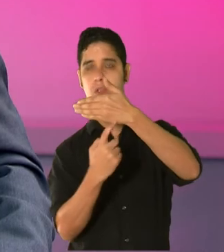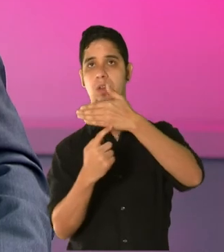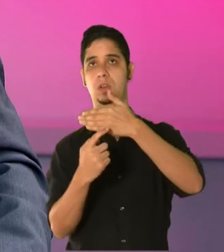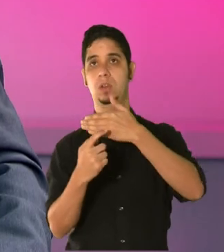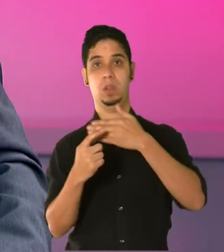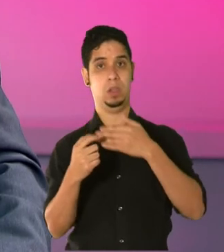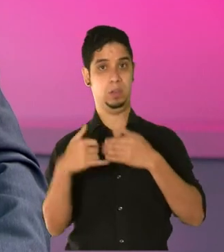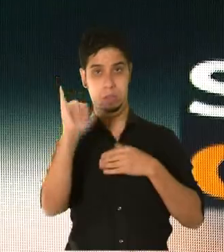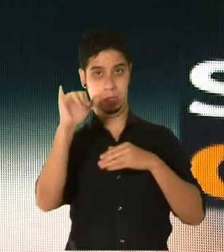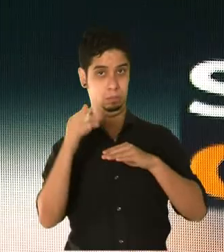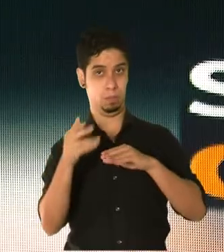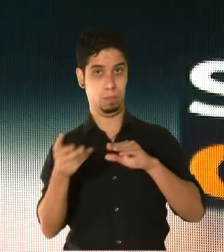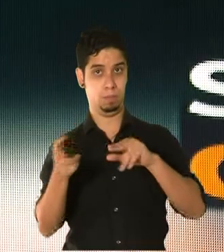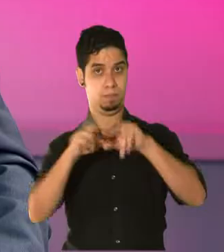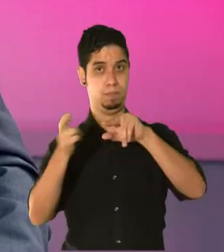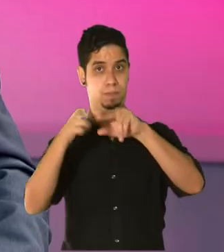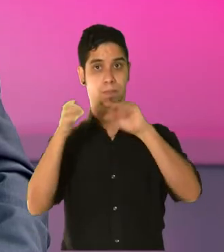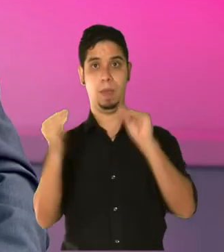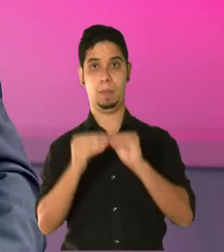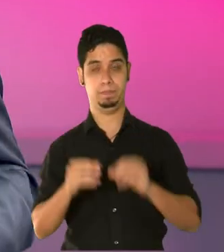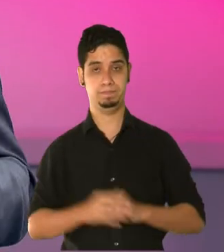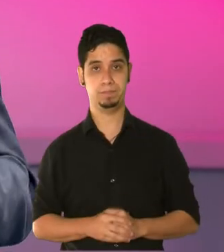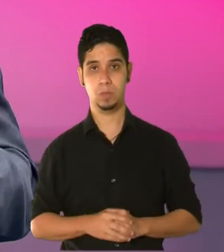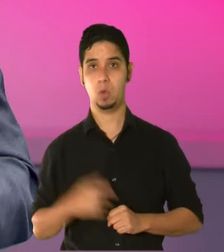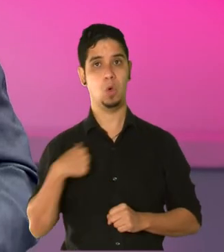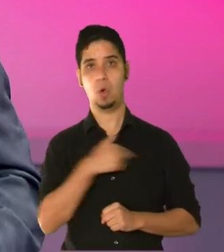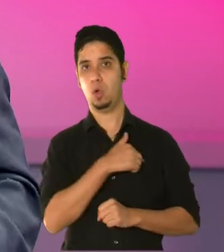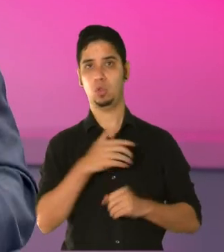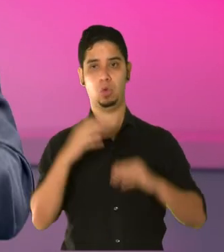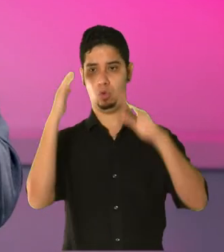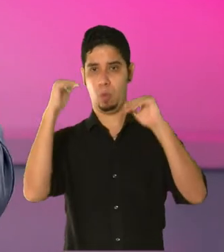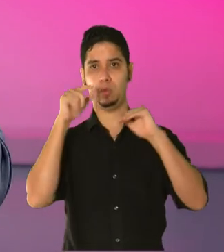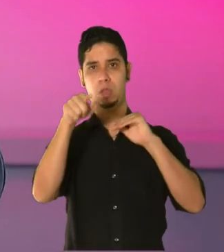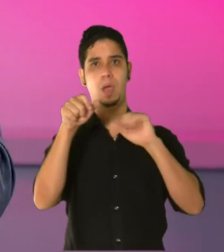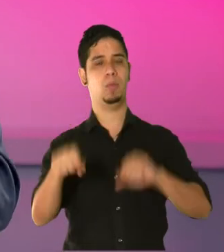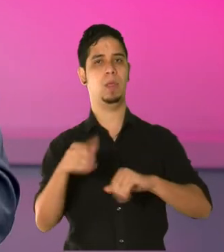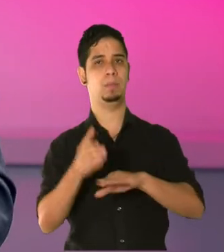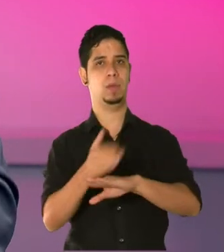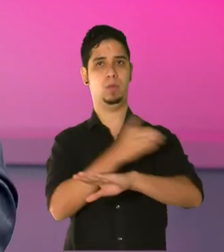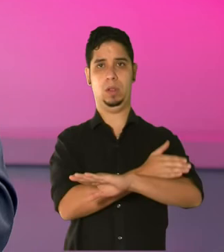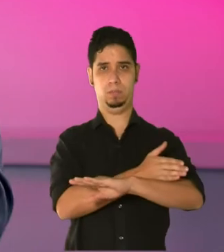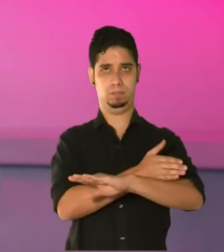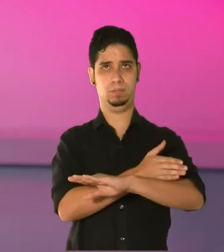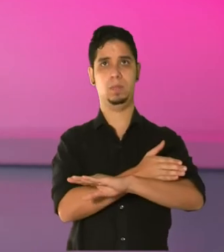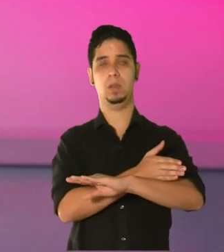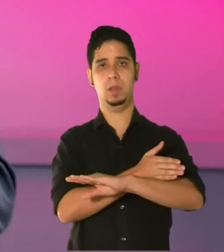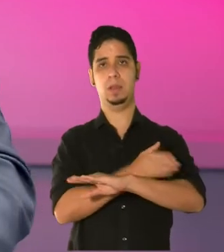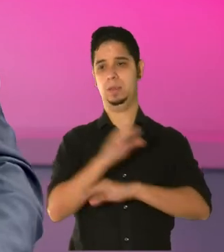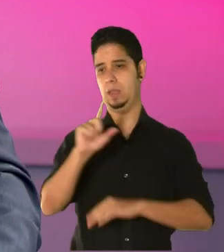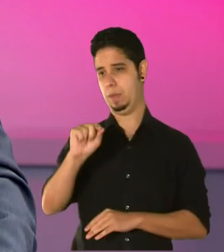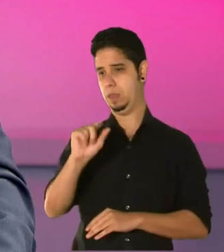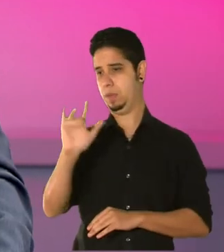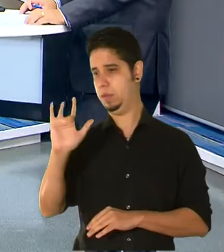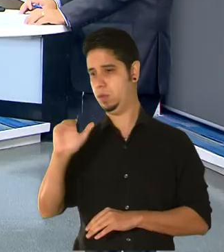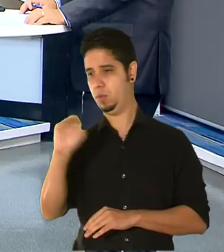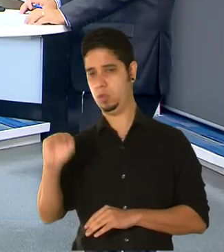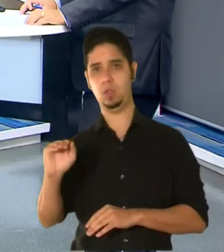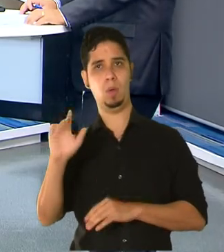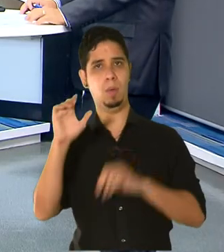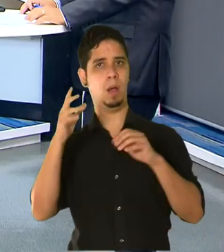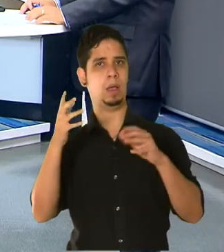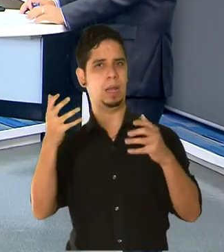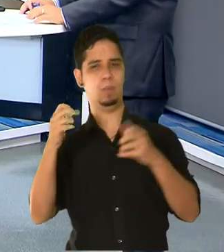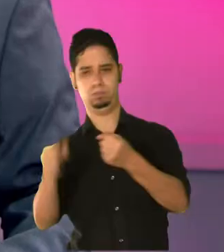y creciendo esperamos tenemos la fe de que se puedan levantar sobre todo ese de 20 a 25 por ciento vamos a darle ese apoyo